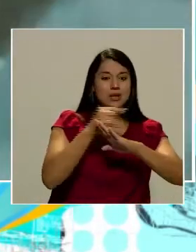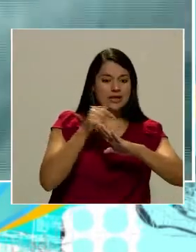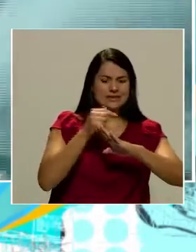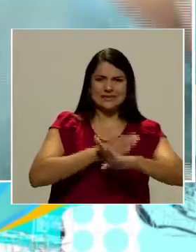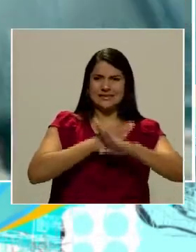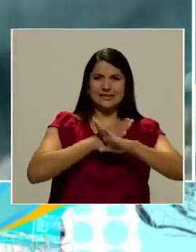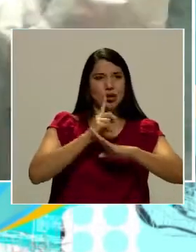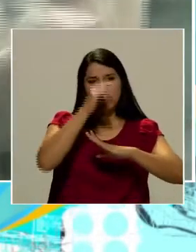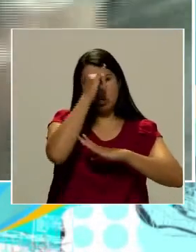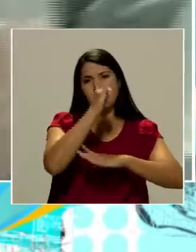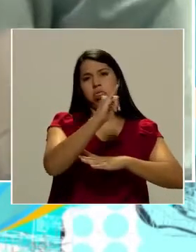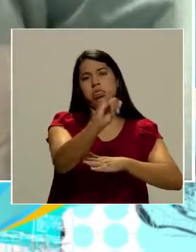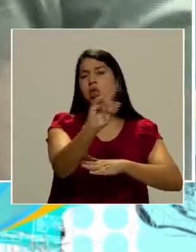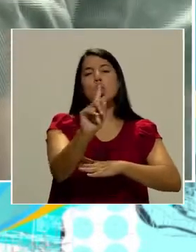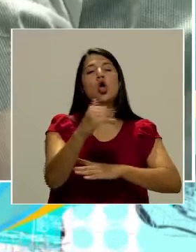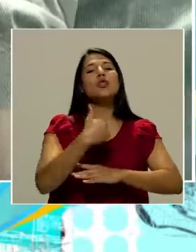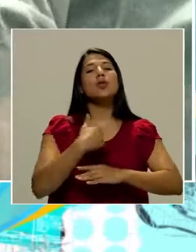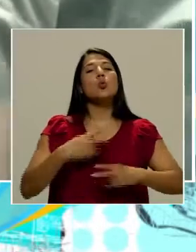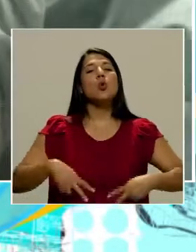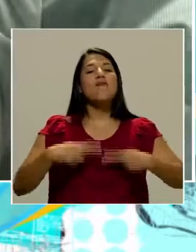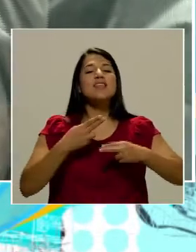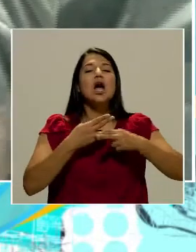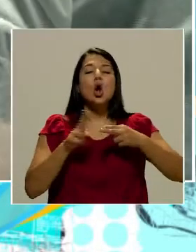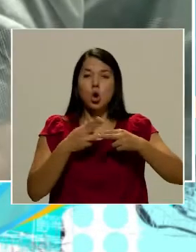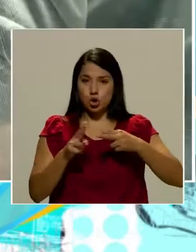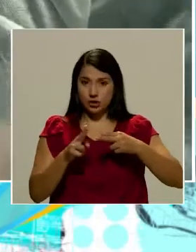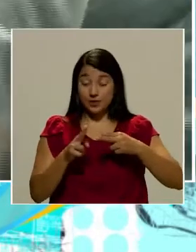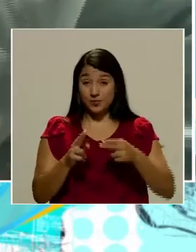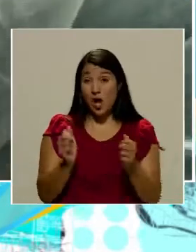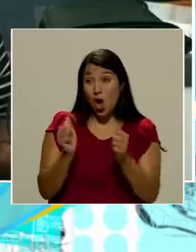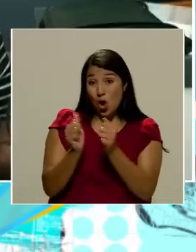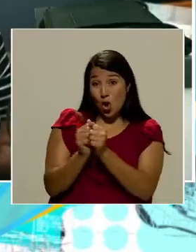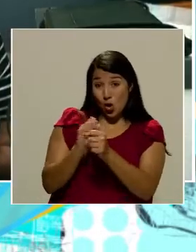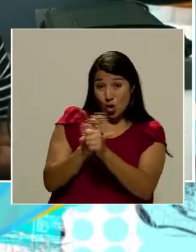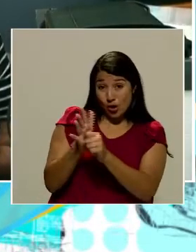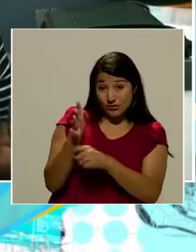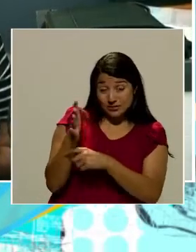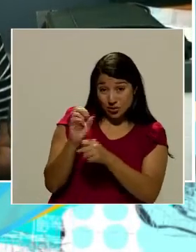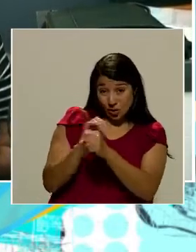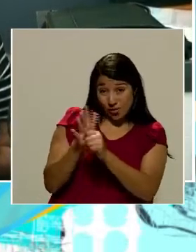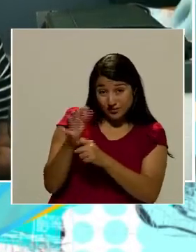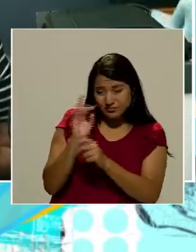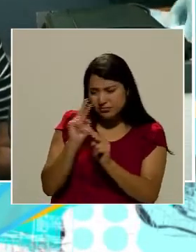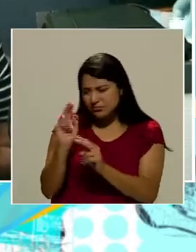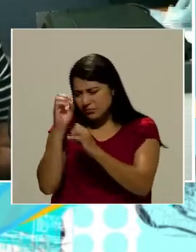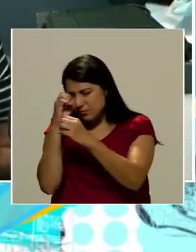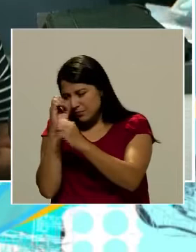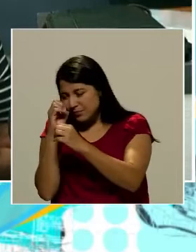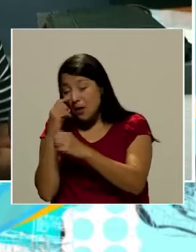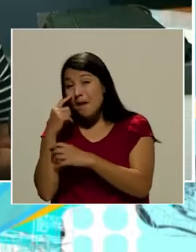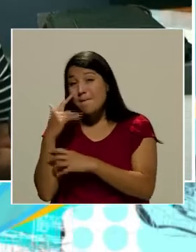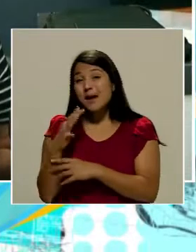los coronavirus se ha estudiado y aparentemente estos anticuerpos